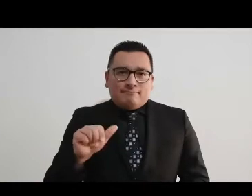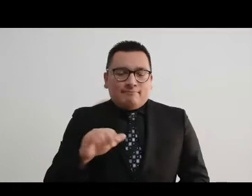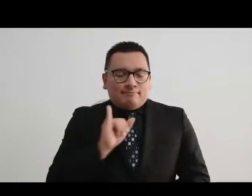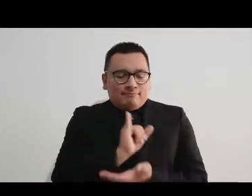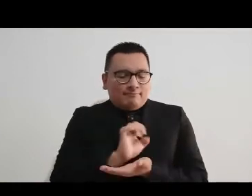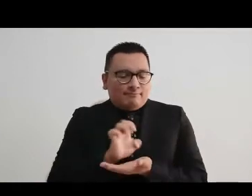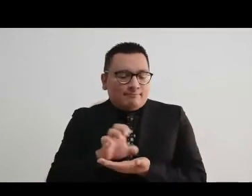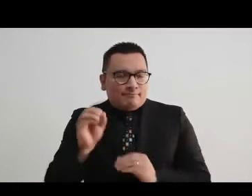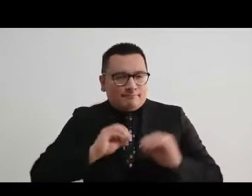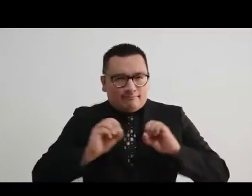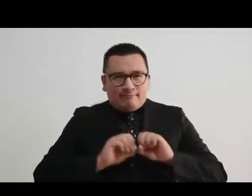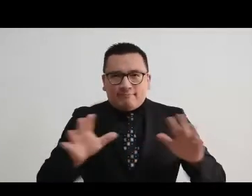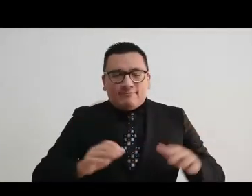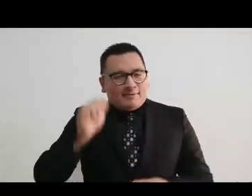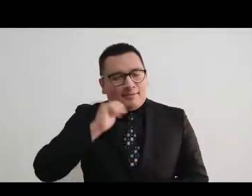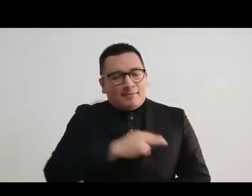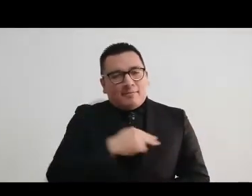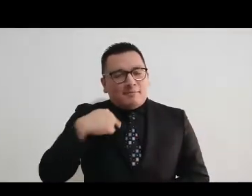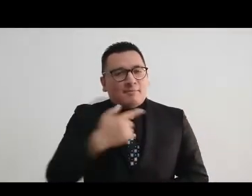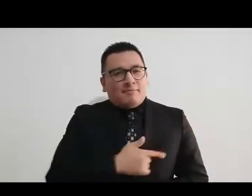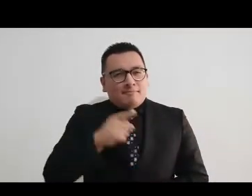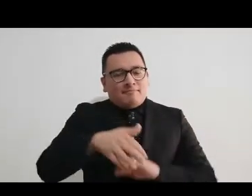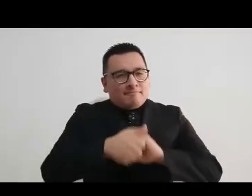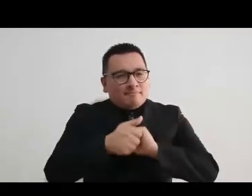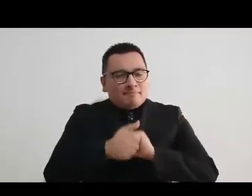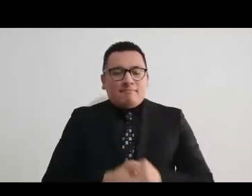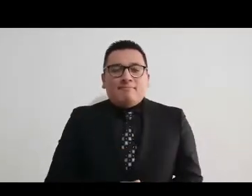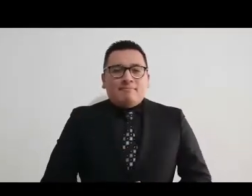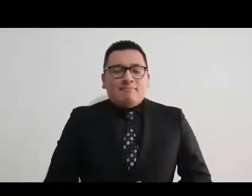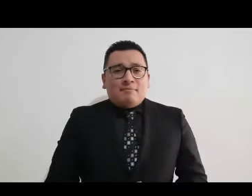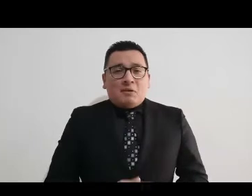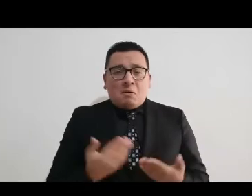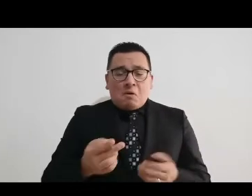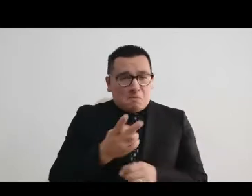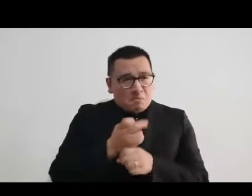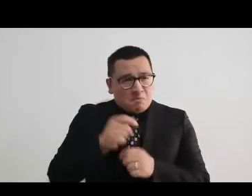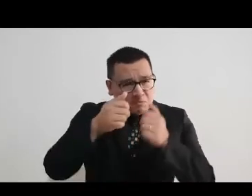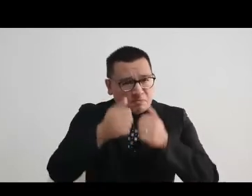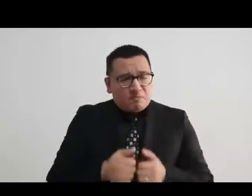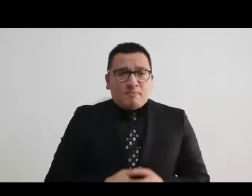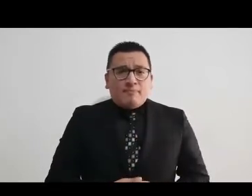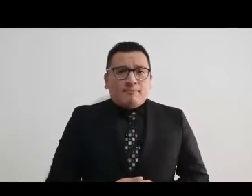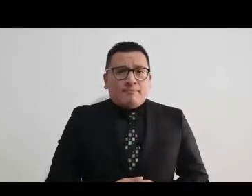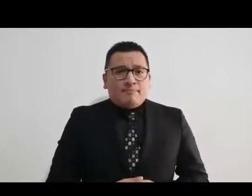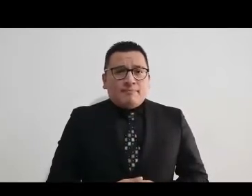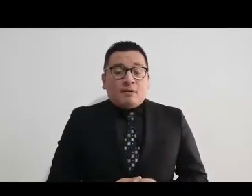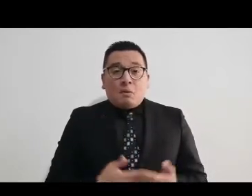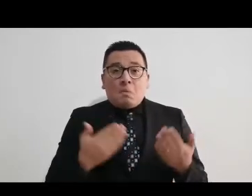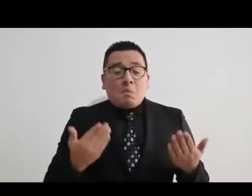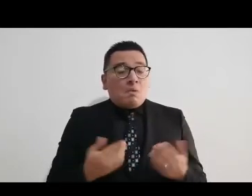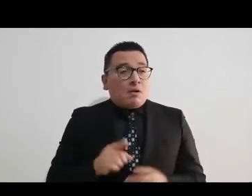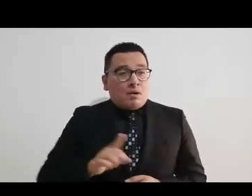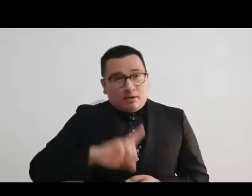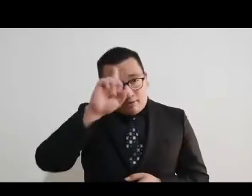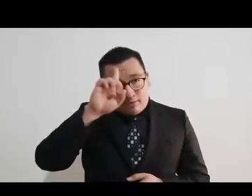Instituto Electoral de Coahuila. Como siempre, les saludamos con mucho gusto y mucho agrado y le queremos invitar a que se quede con nosotros. En esta